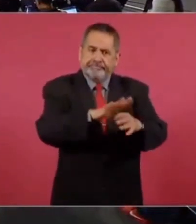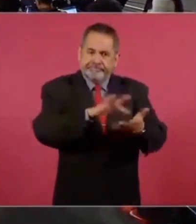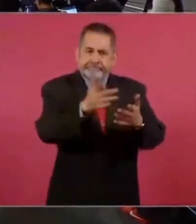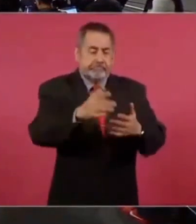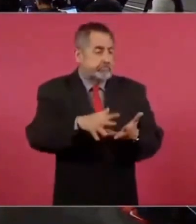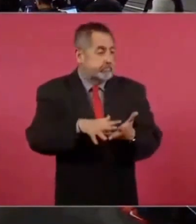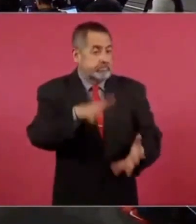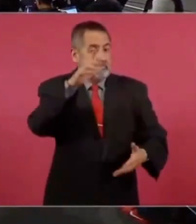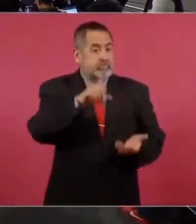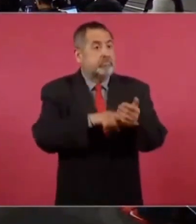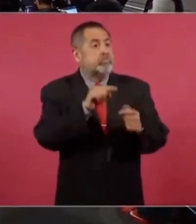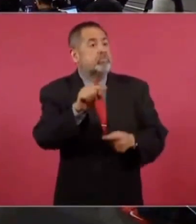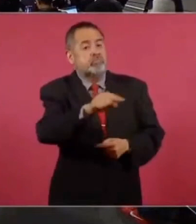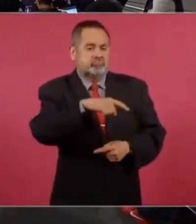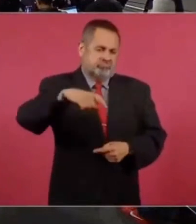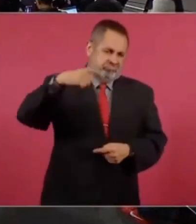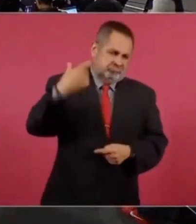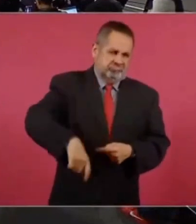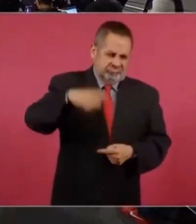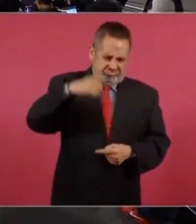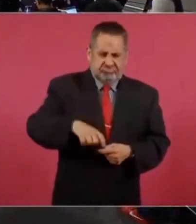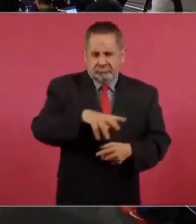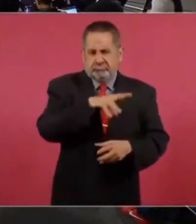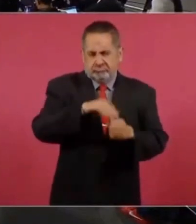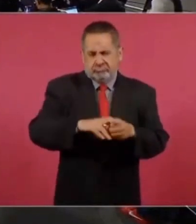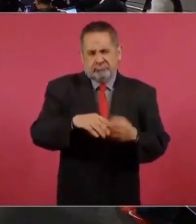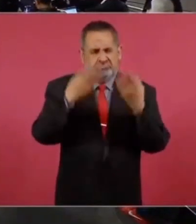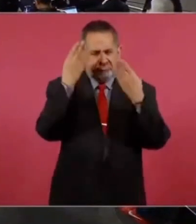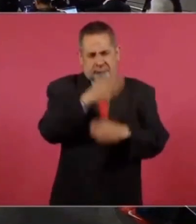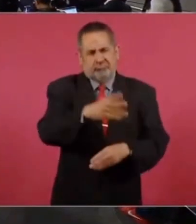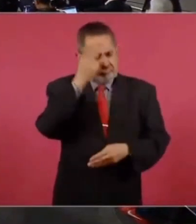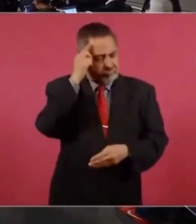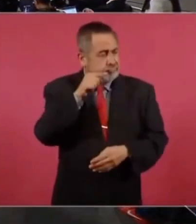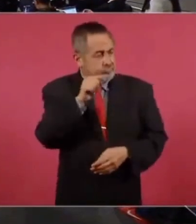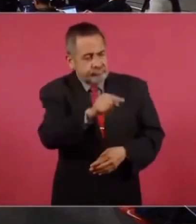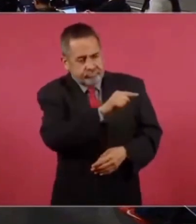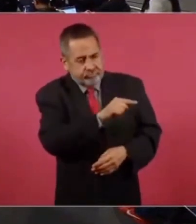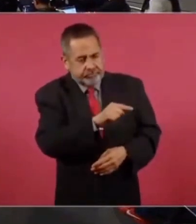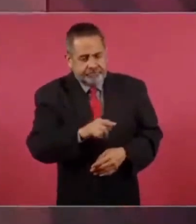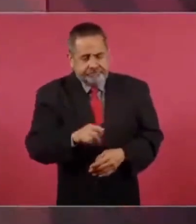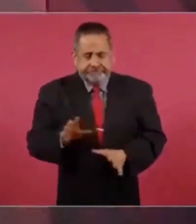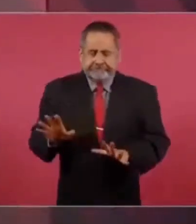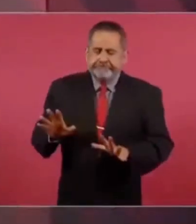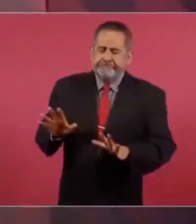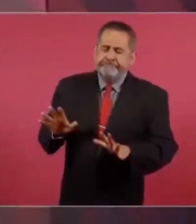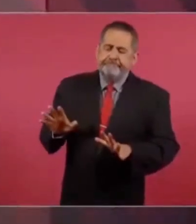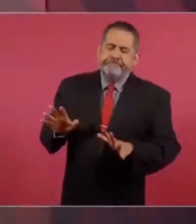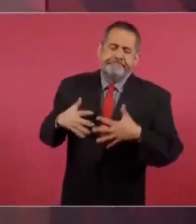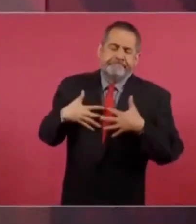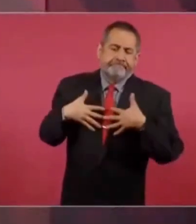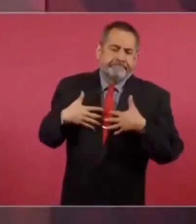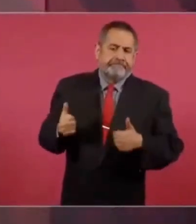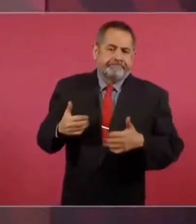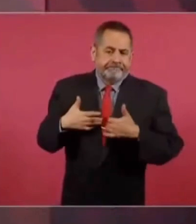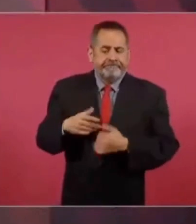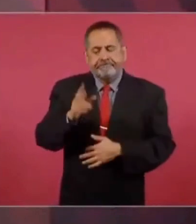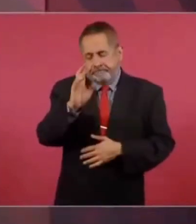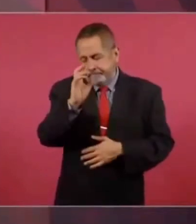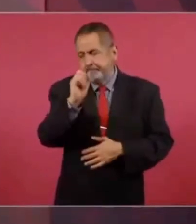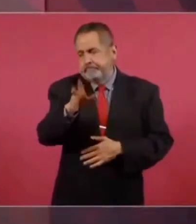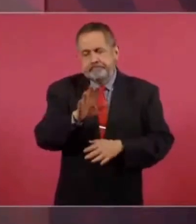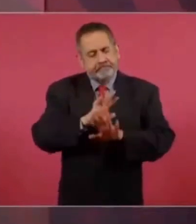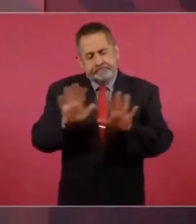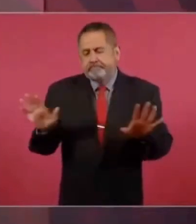de los grandes empresarios, de los grandes banqueros, entendieron que son